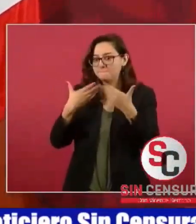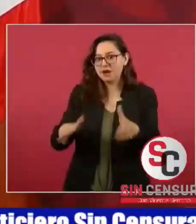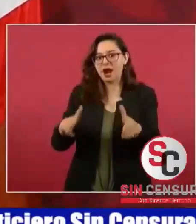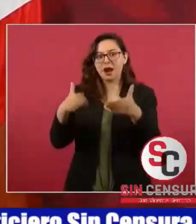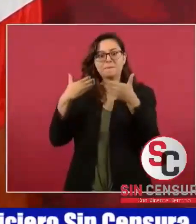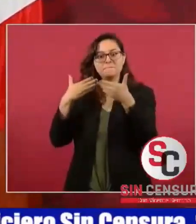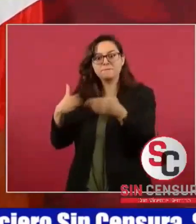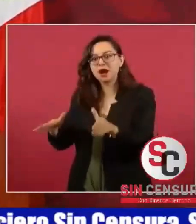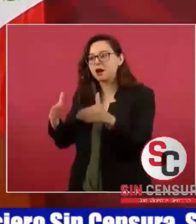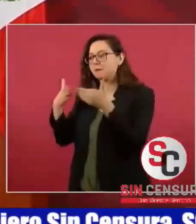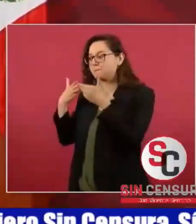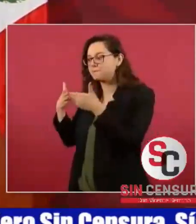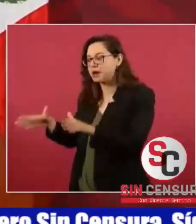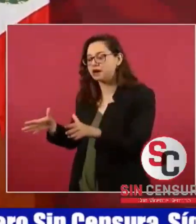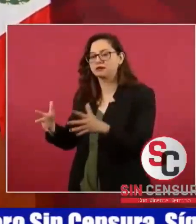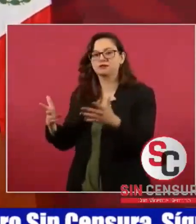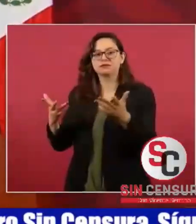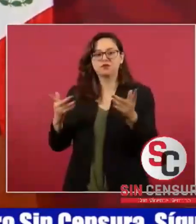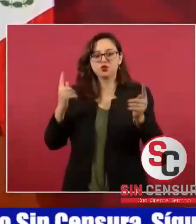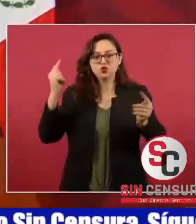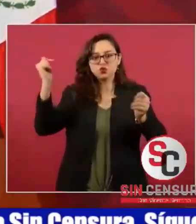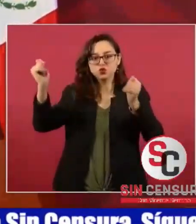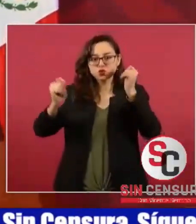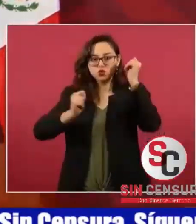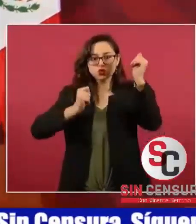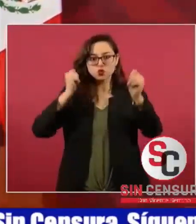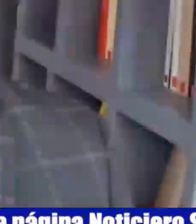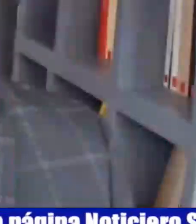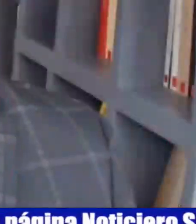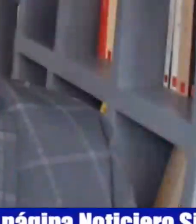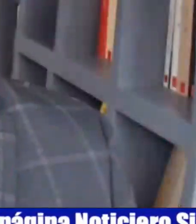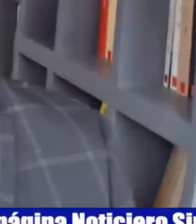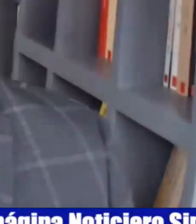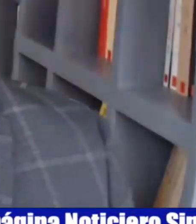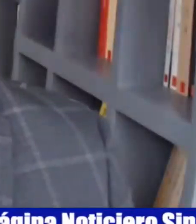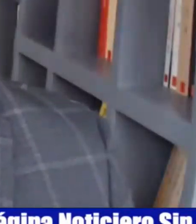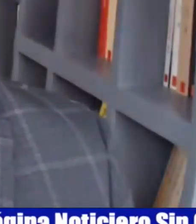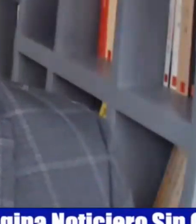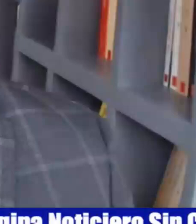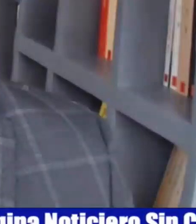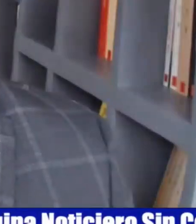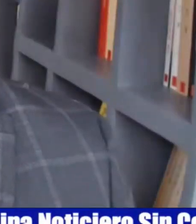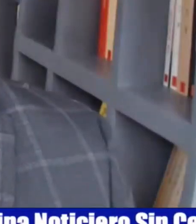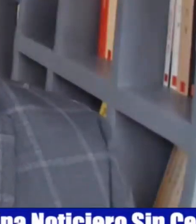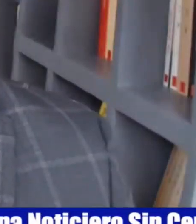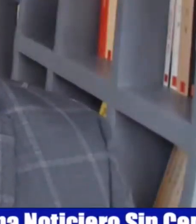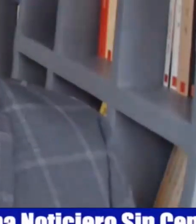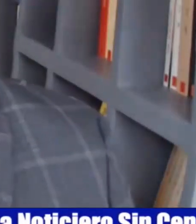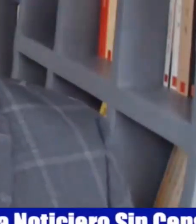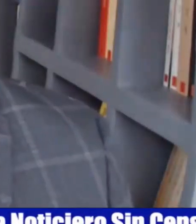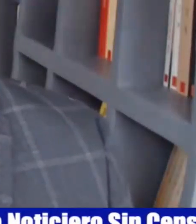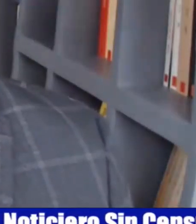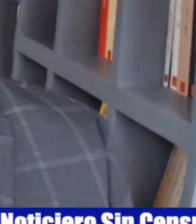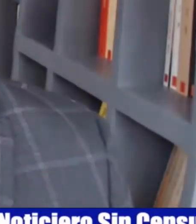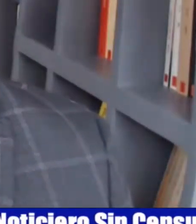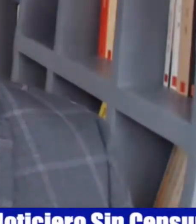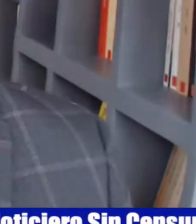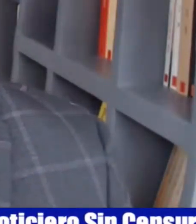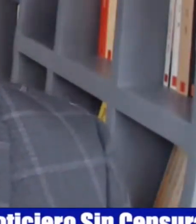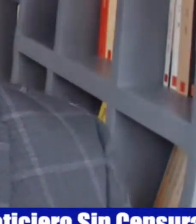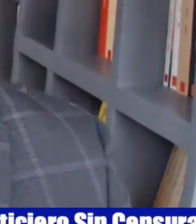bien visualizado, y eso es un poquito más de ardor para la oposición moralmente